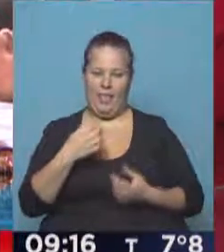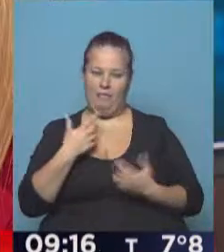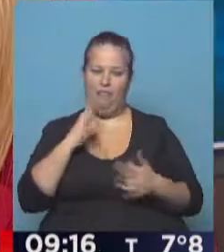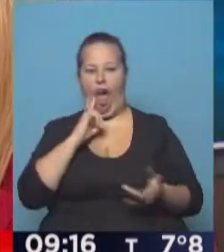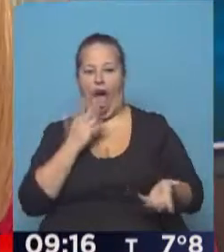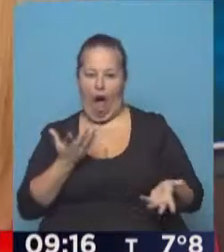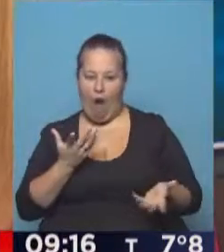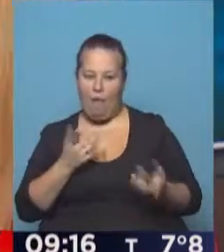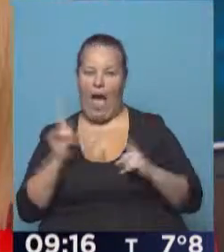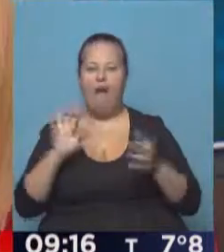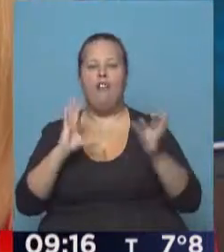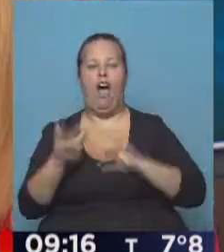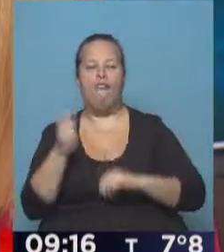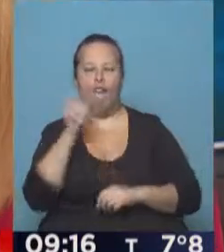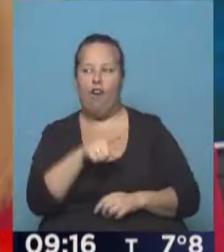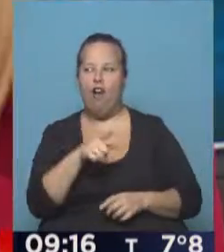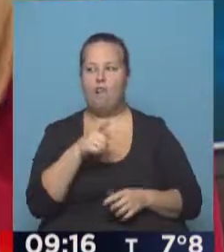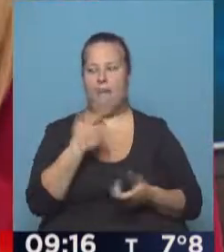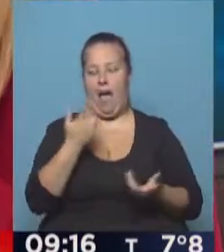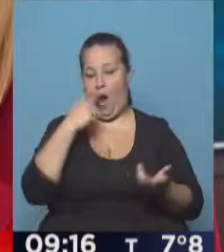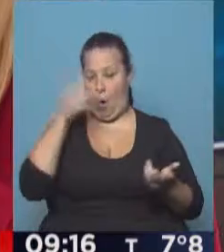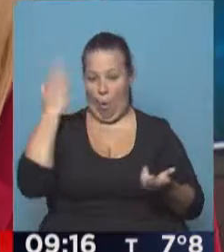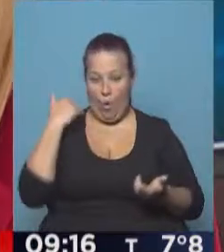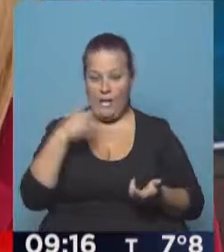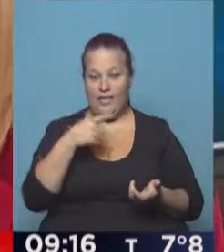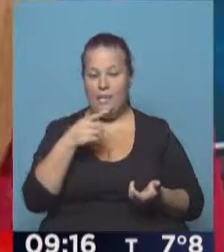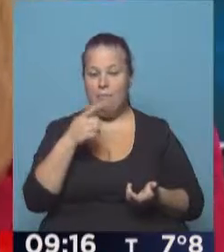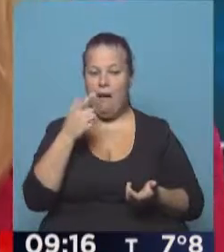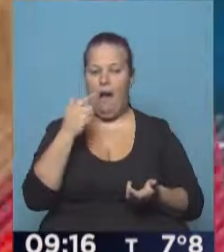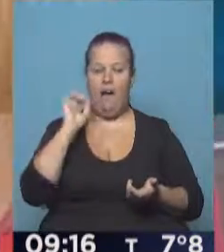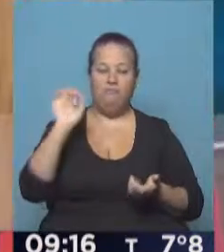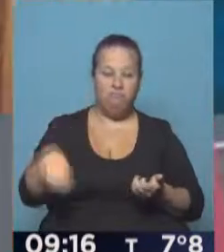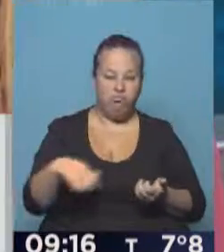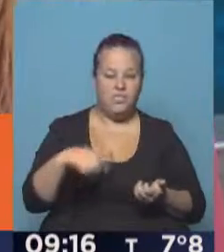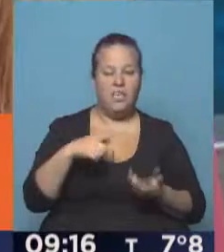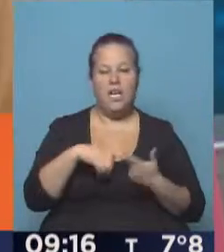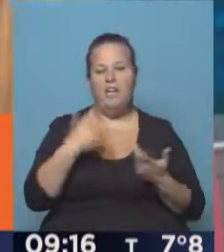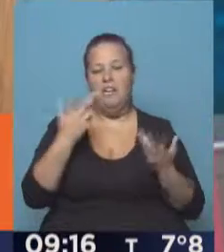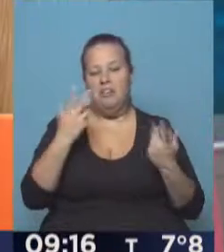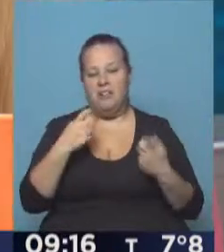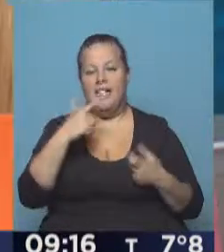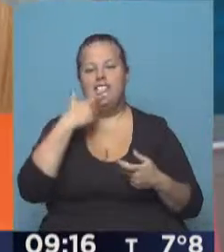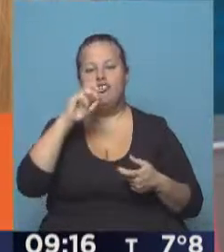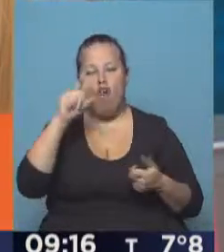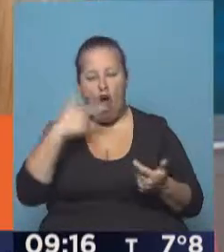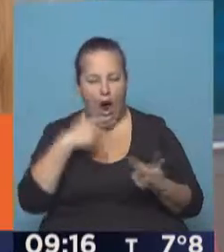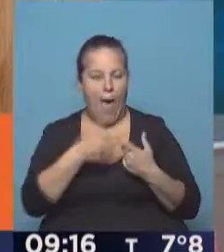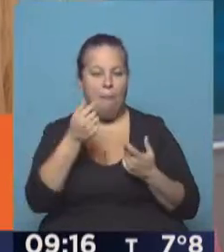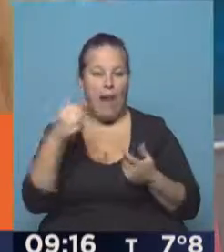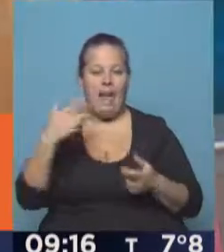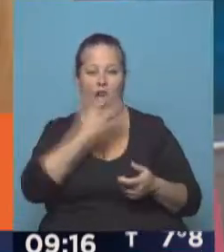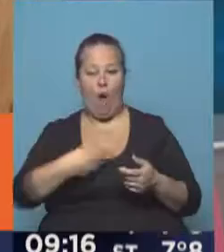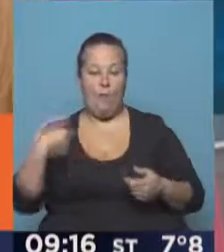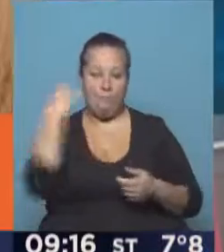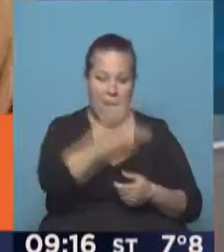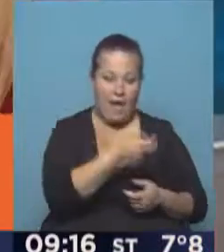cómoda con ciertas actitudes, como la última de desplante, con la cuestión de escolas, ese dinero que envía el